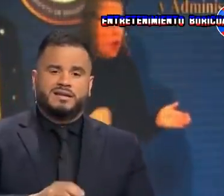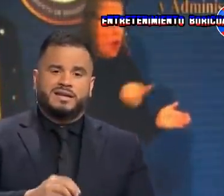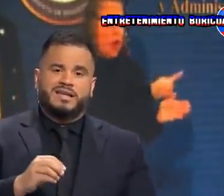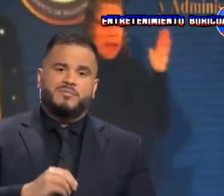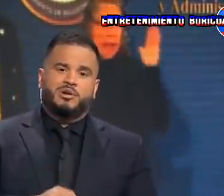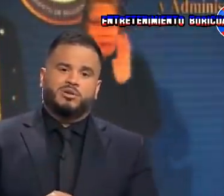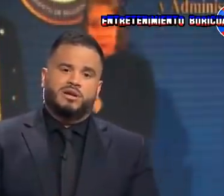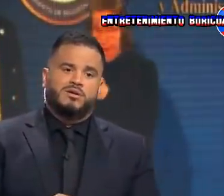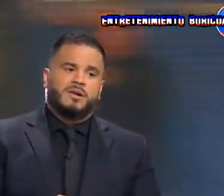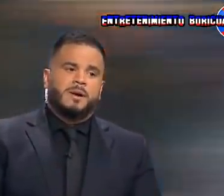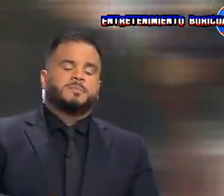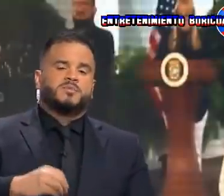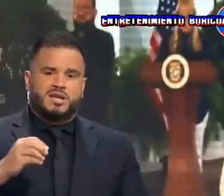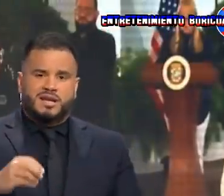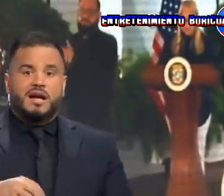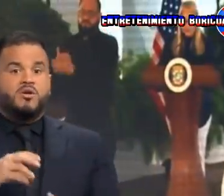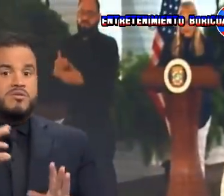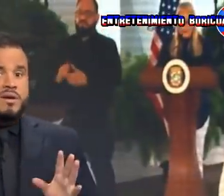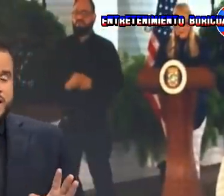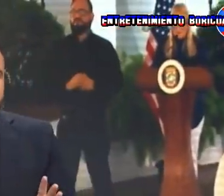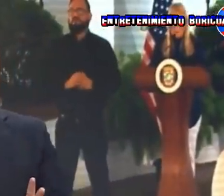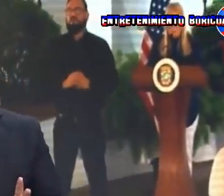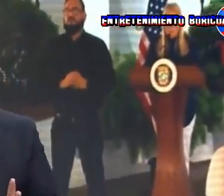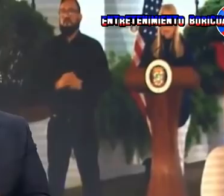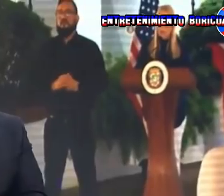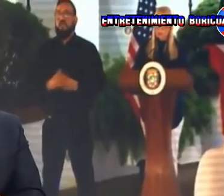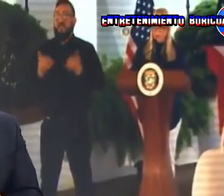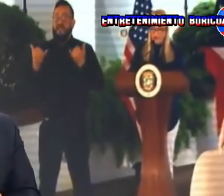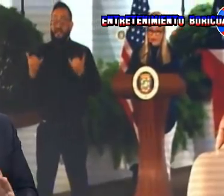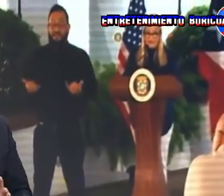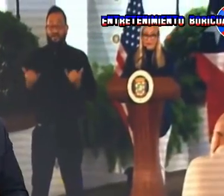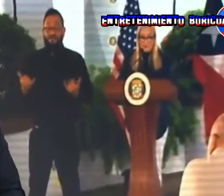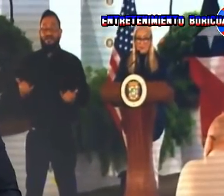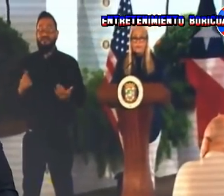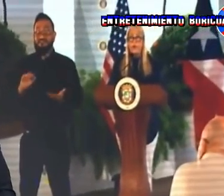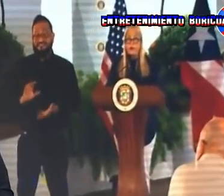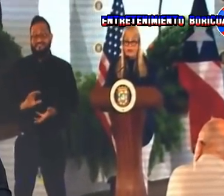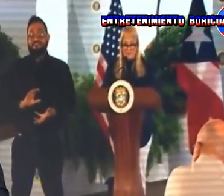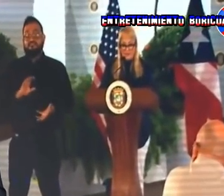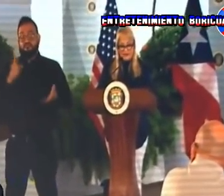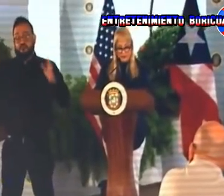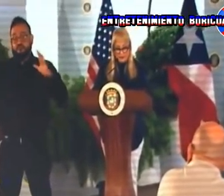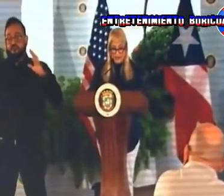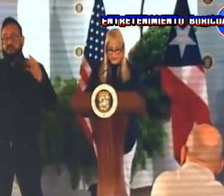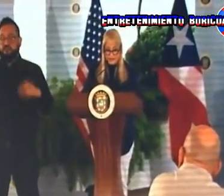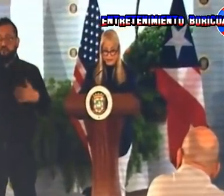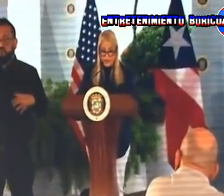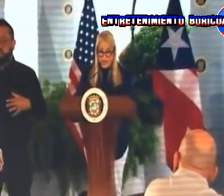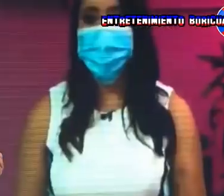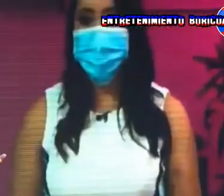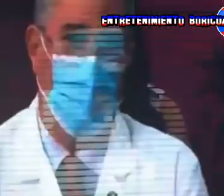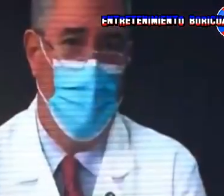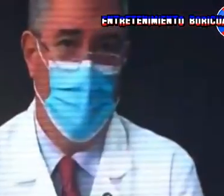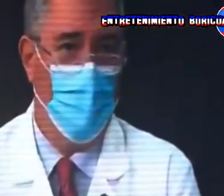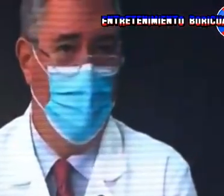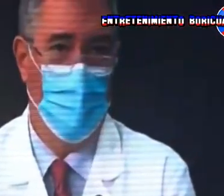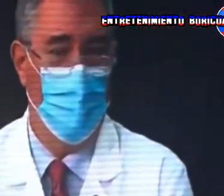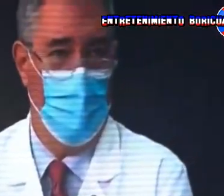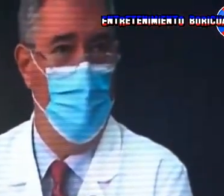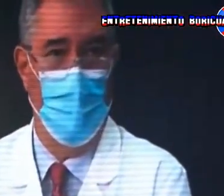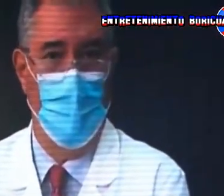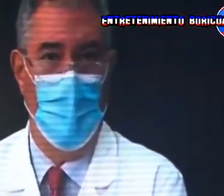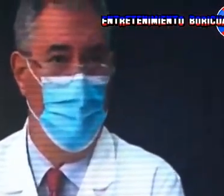que la gente que llega a Puerto Rico tienen ahora un mecanismo para hacer las pruebas obligatorias en el aeropuerto. ¿Pero y por qué no hemos hecho obligatorias entonces los asilos de